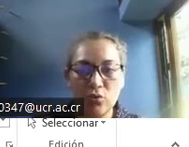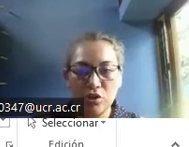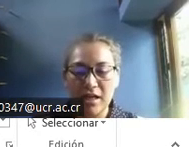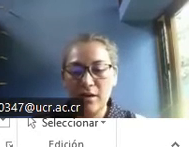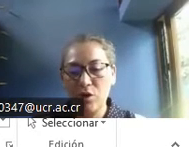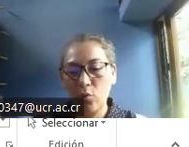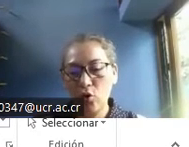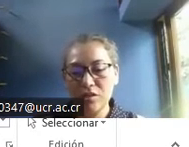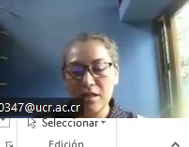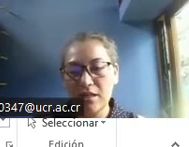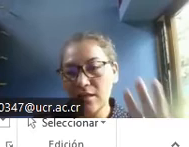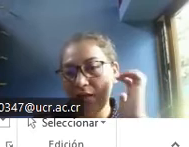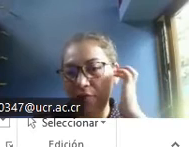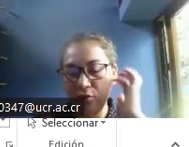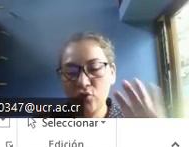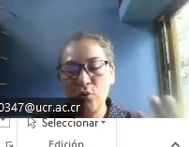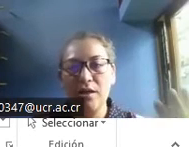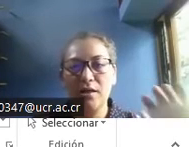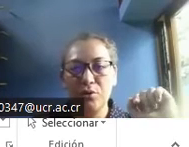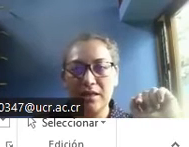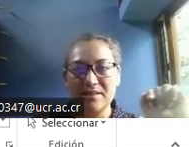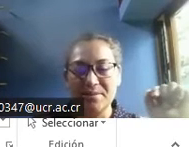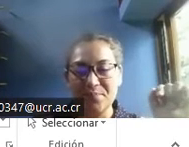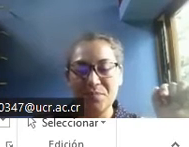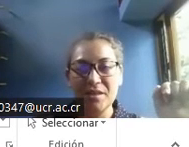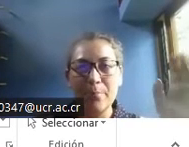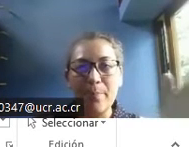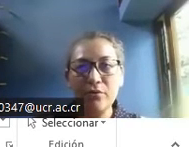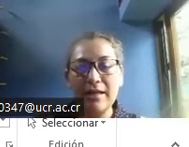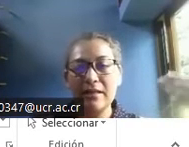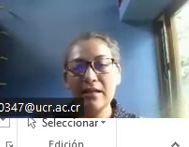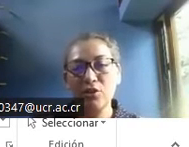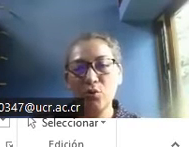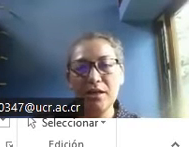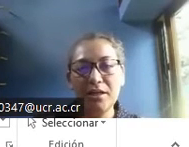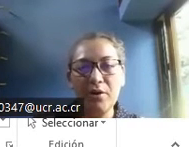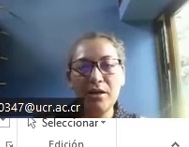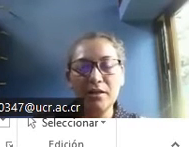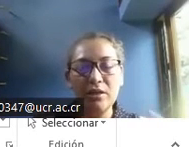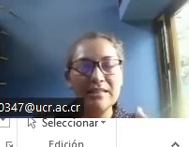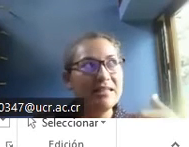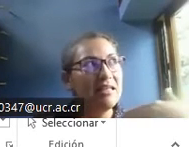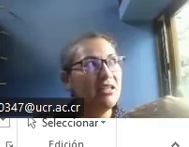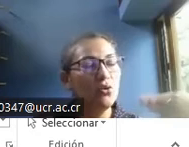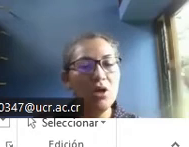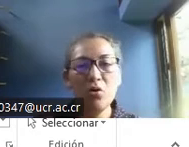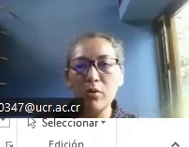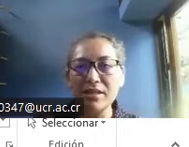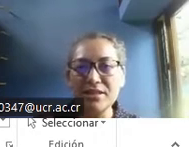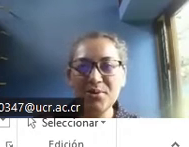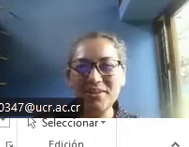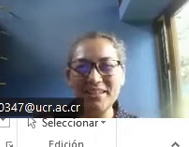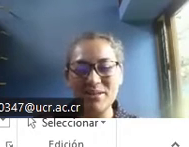y voy a escuchar una voz ahí hablando sobre la naturaleza, pero el día que yo voy a grabar la naturaleza está cayendo